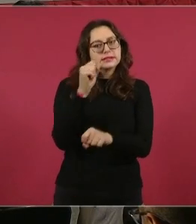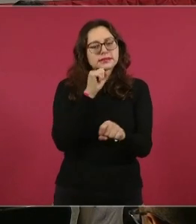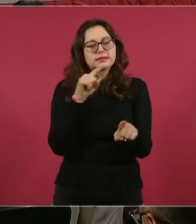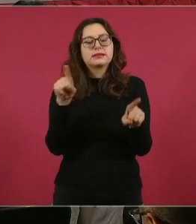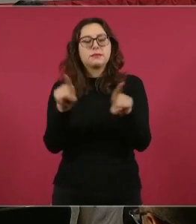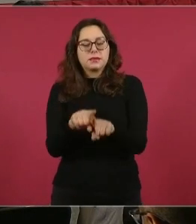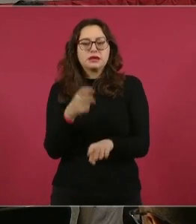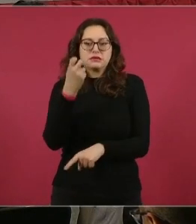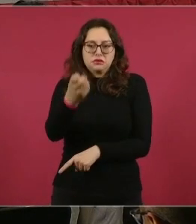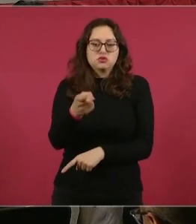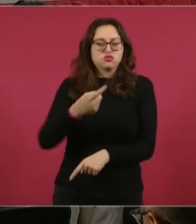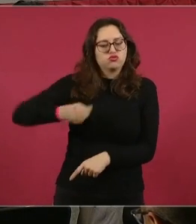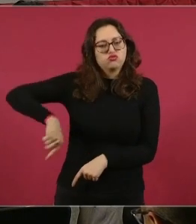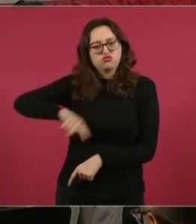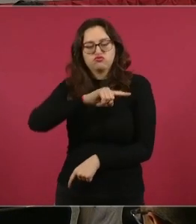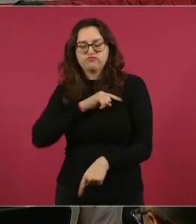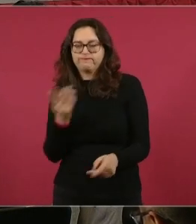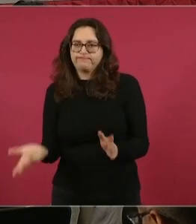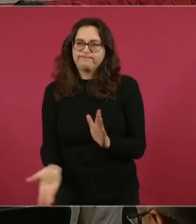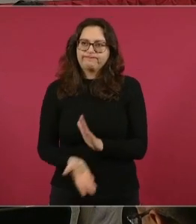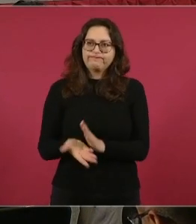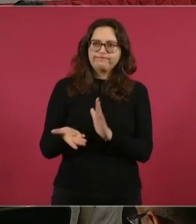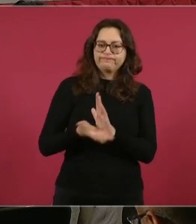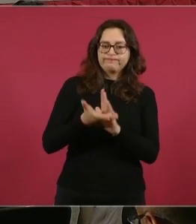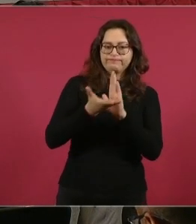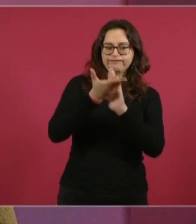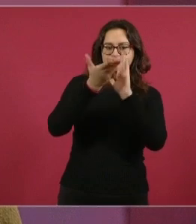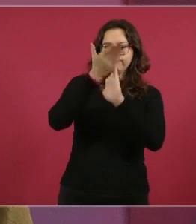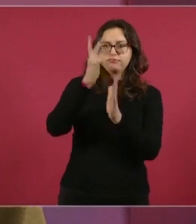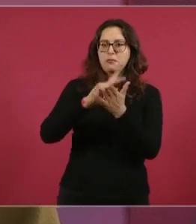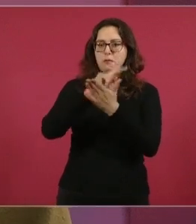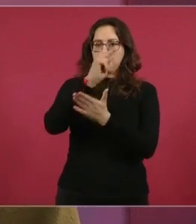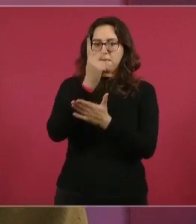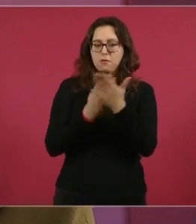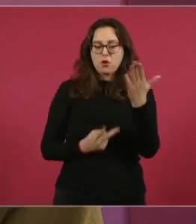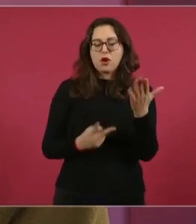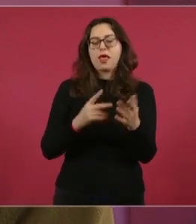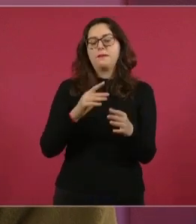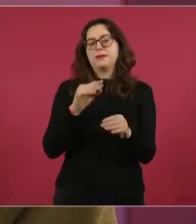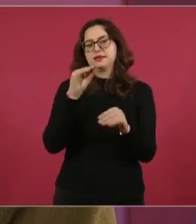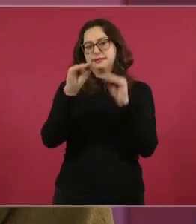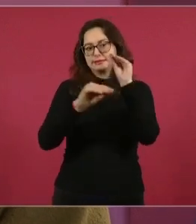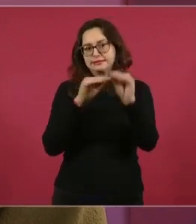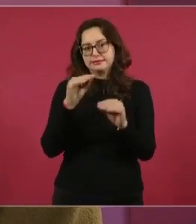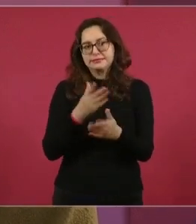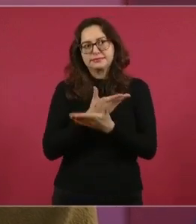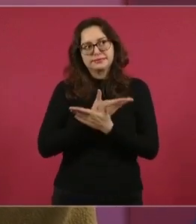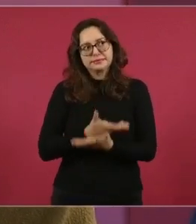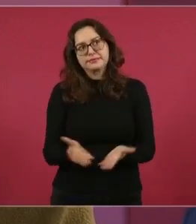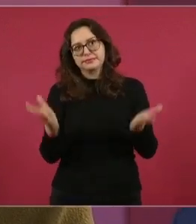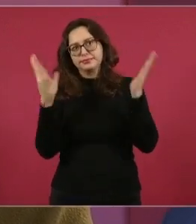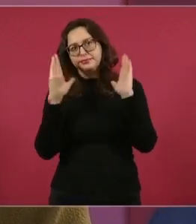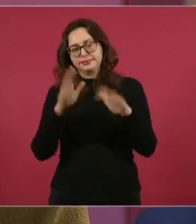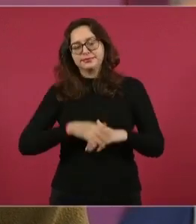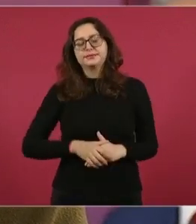a través de los bancos y también los programas sociales que son a través de donde se distribuyen.